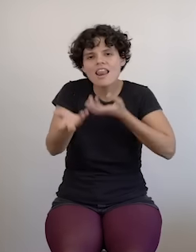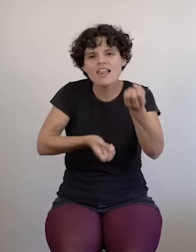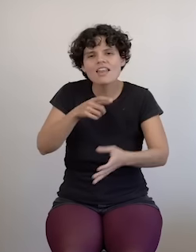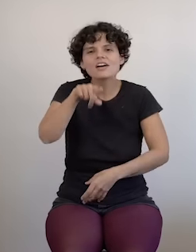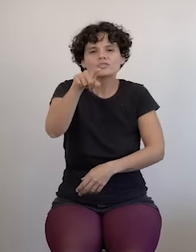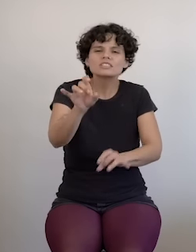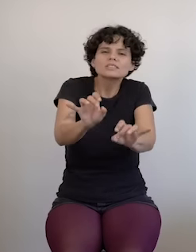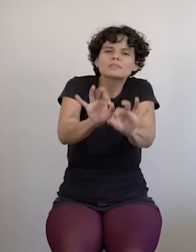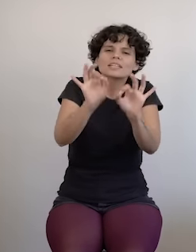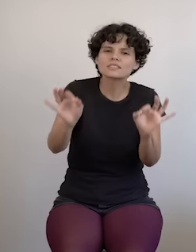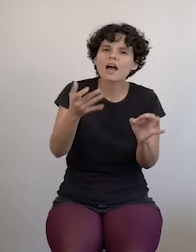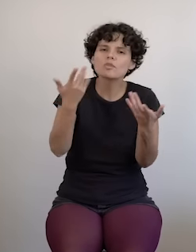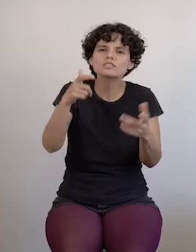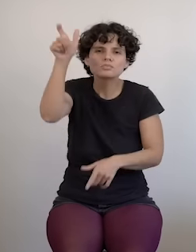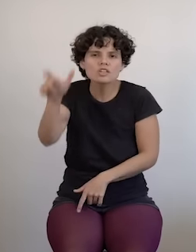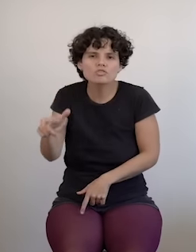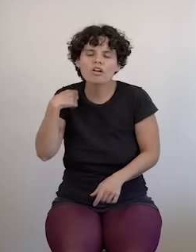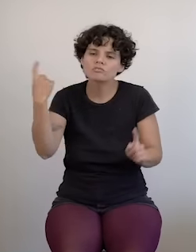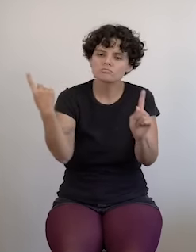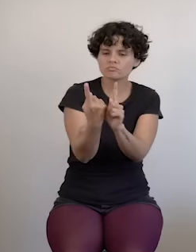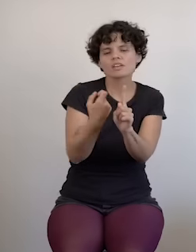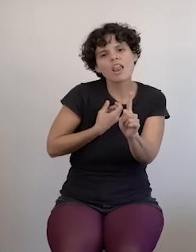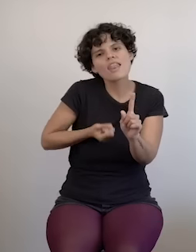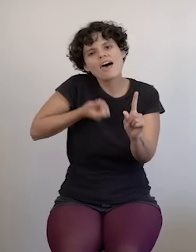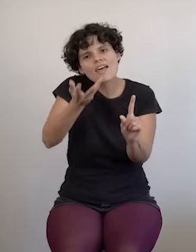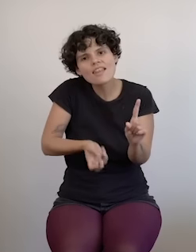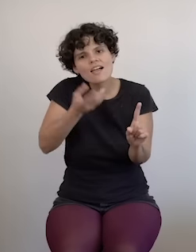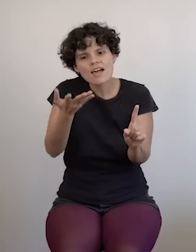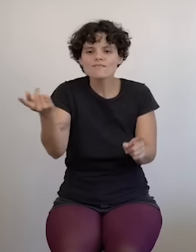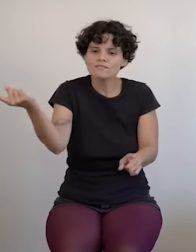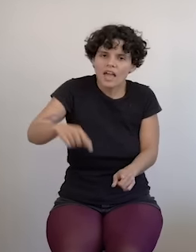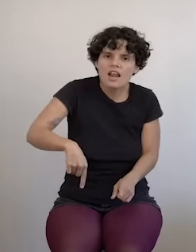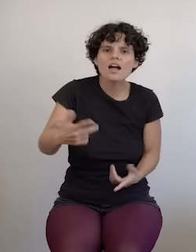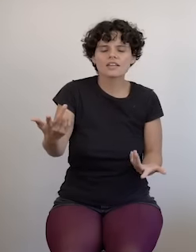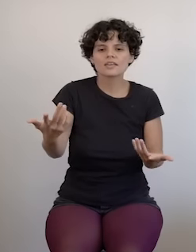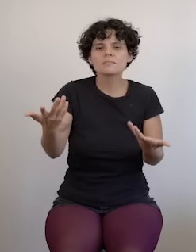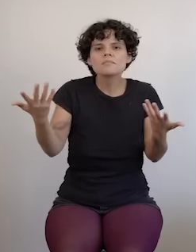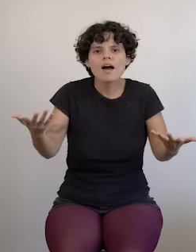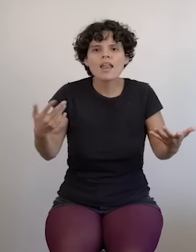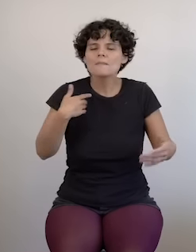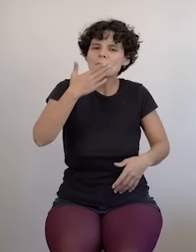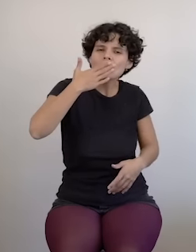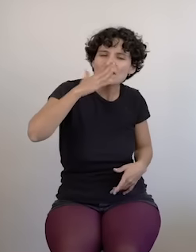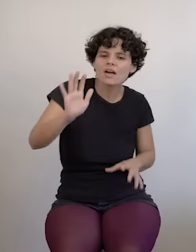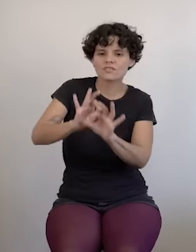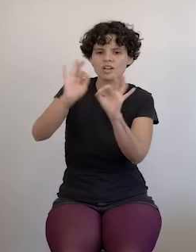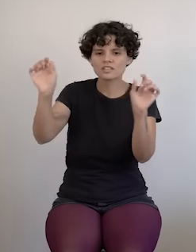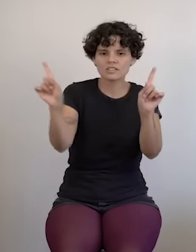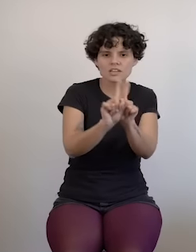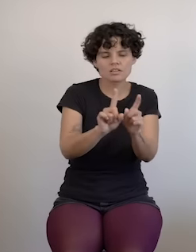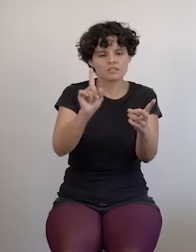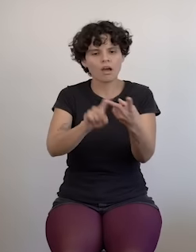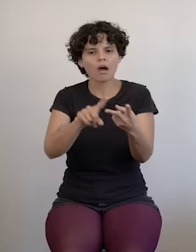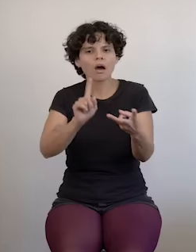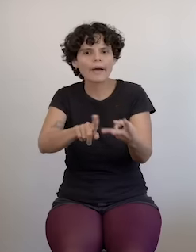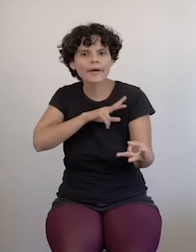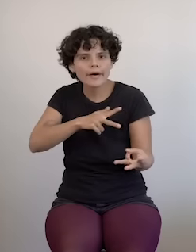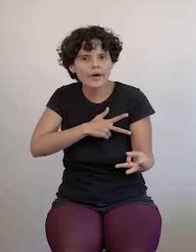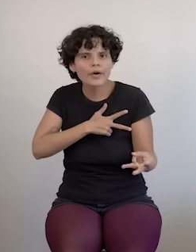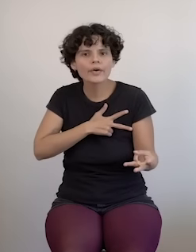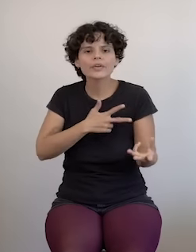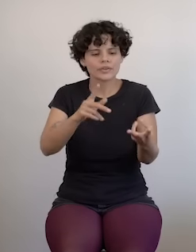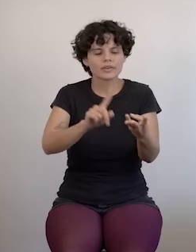que tú tenés. Por eso la gente puede expresarse con vos. Por eso los artistas aquí han sacado su mejor versión, hermano. Han sacado la mejor versión, han sacado el cogollo. Lo